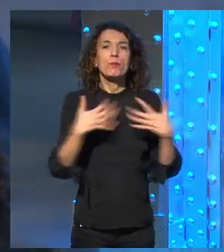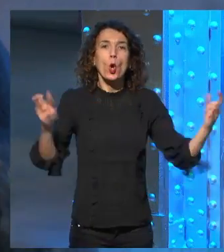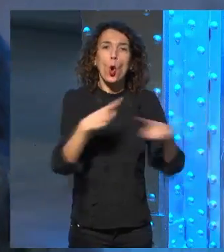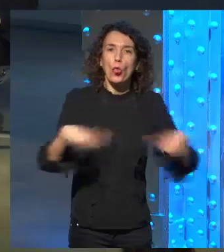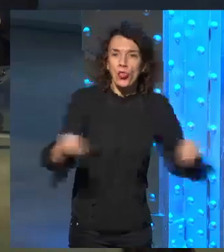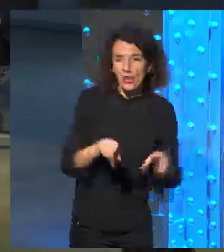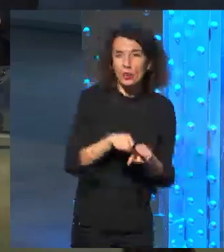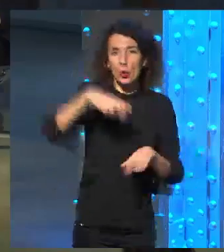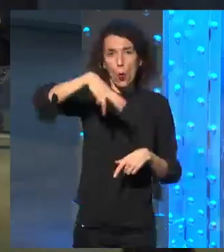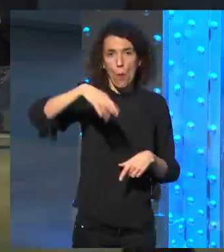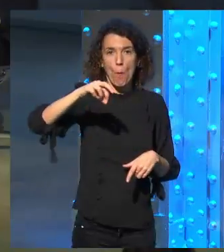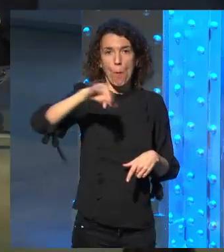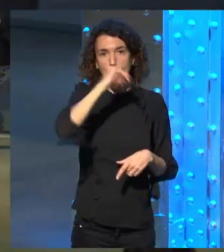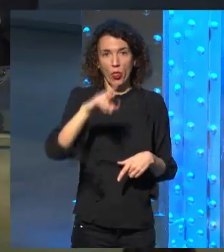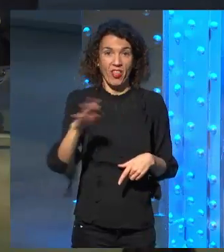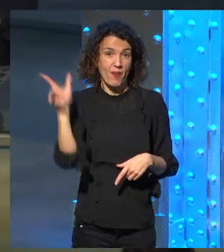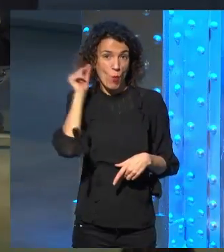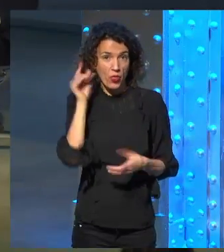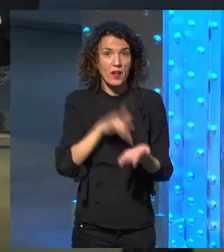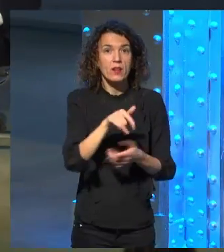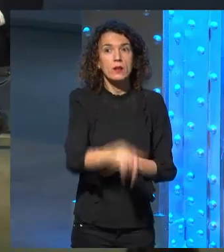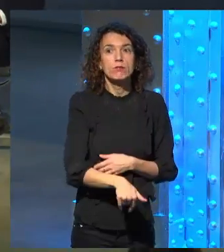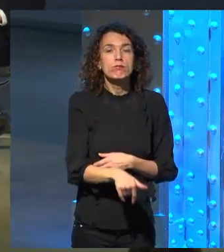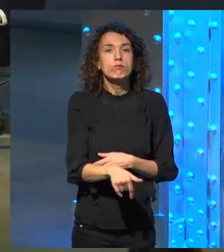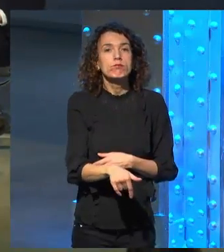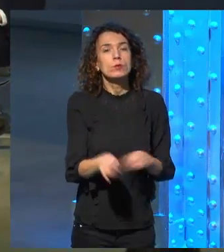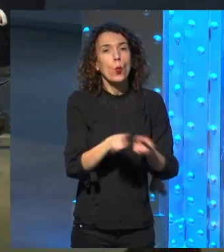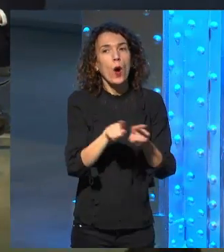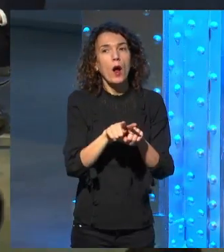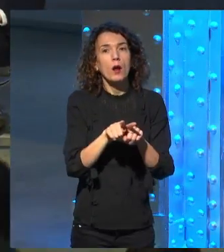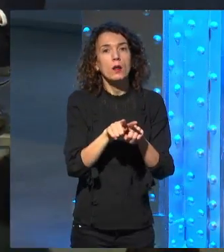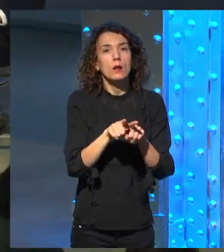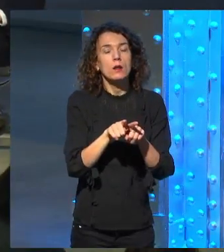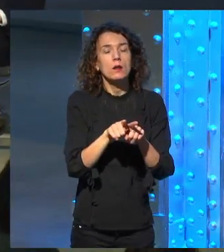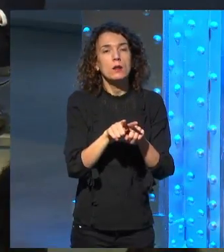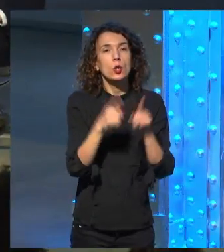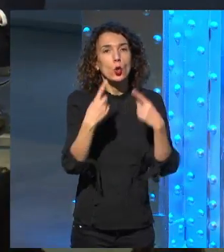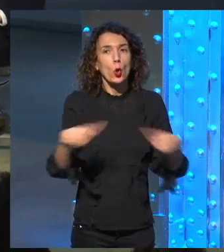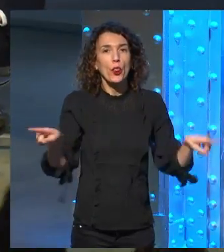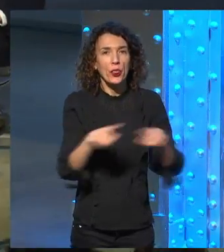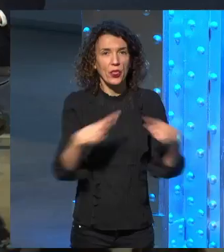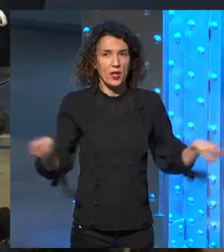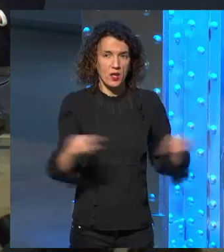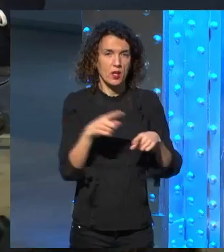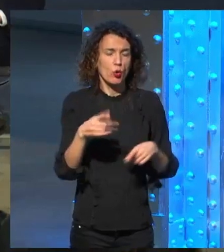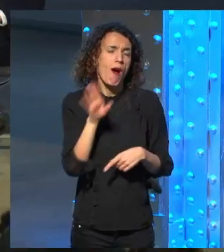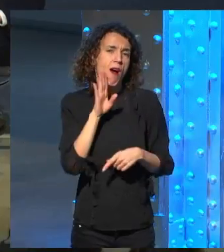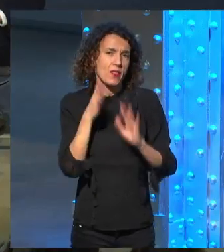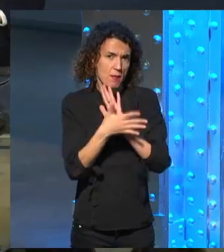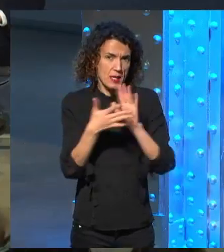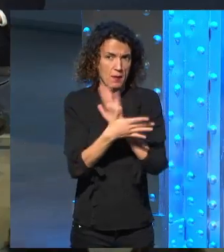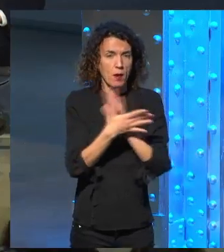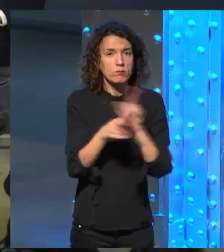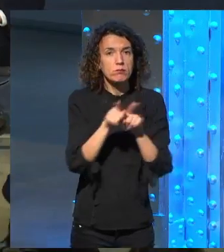ejemplo, Mozart, esta falta, es un concierto que tiene una falta, y como tú apuntabas muy bien, el